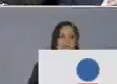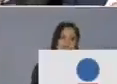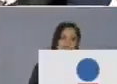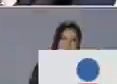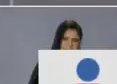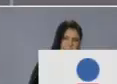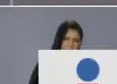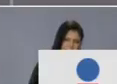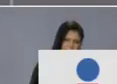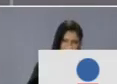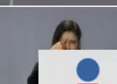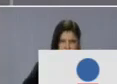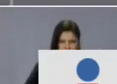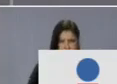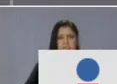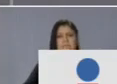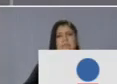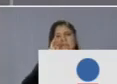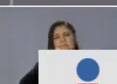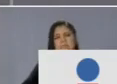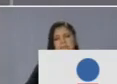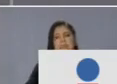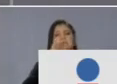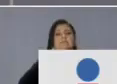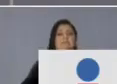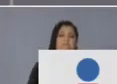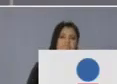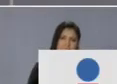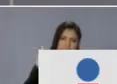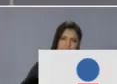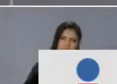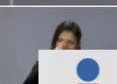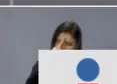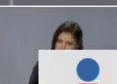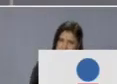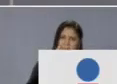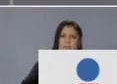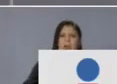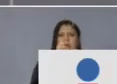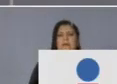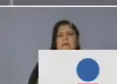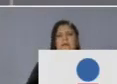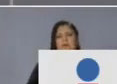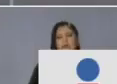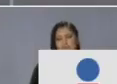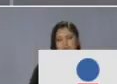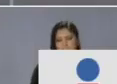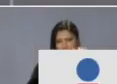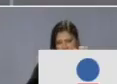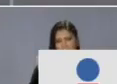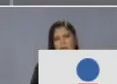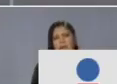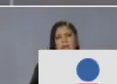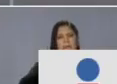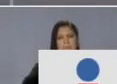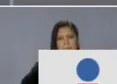Ha sido el más alto honor de mi vida. Servir a los mexicanos con